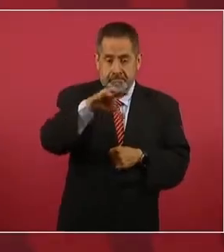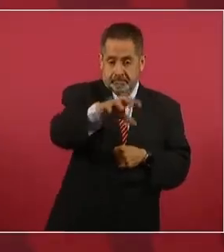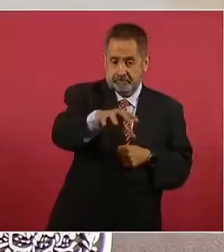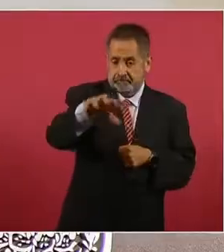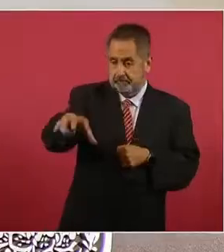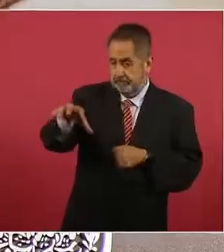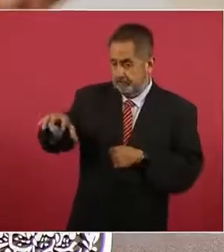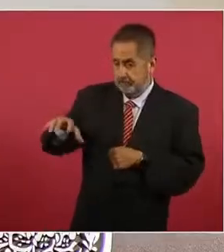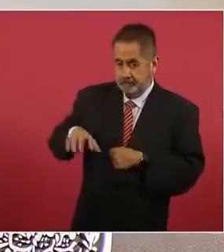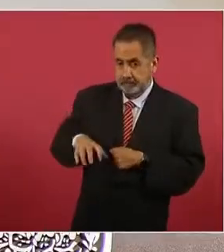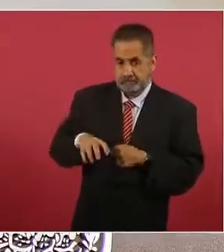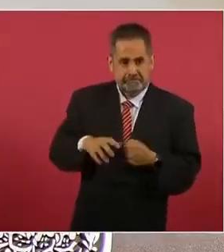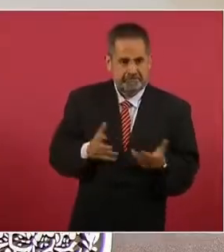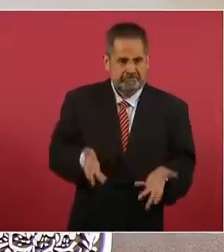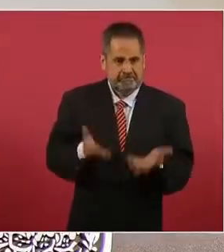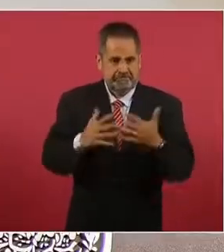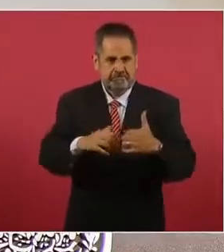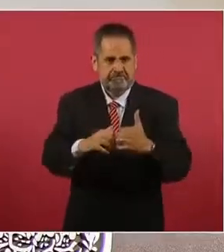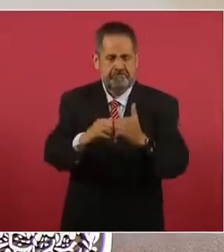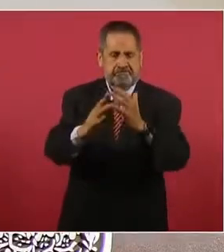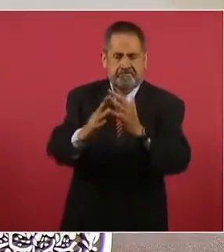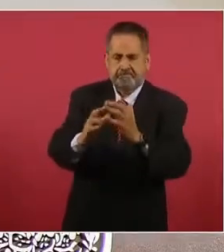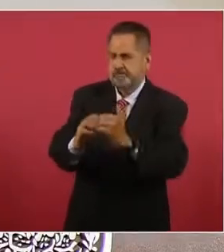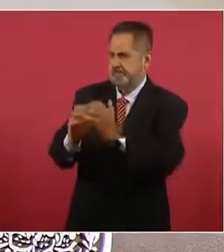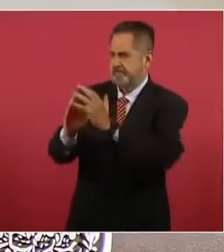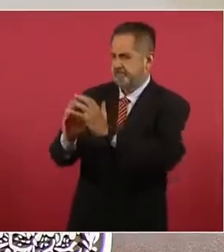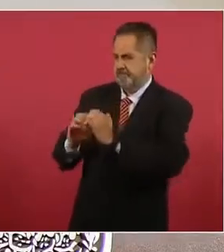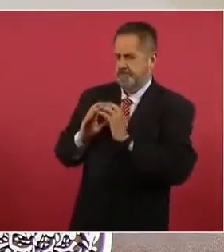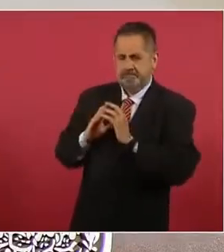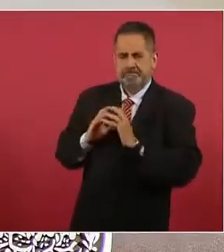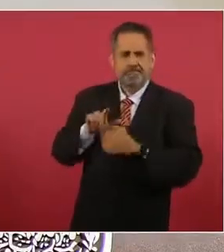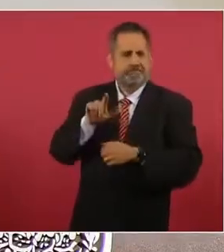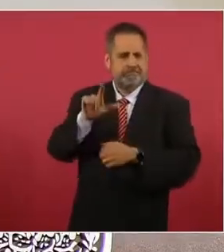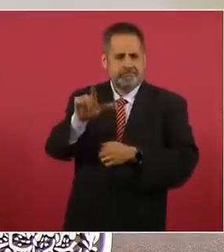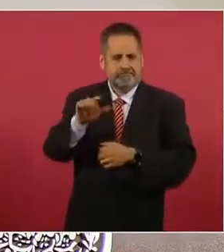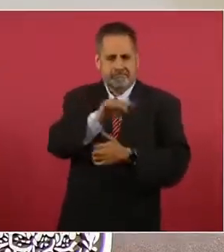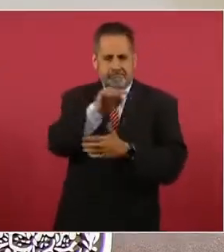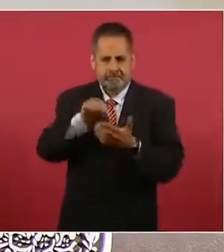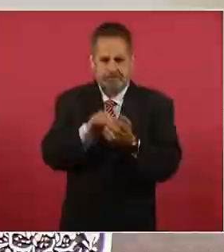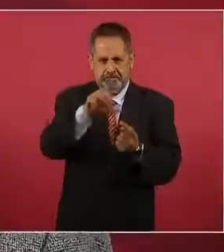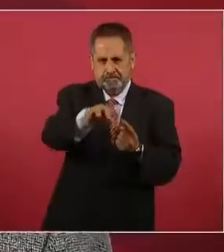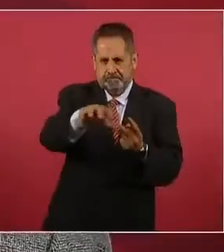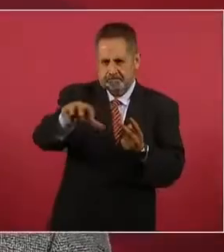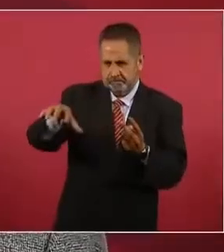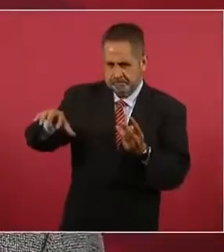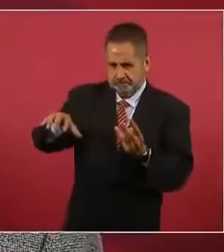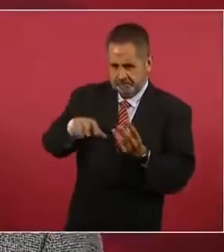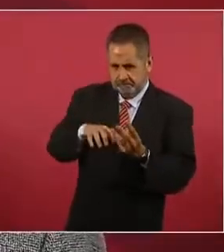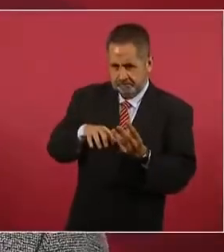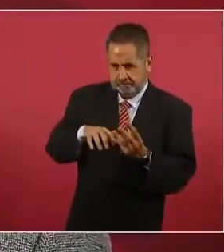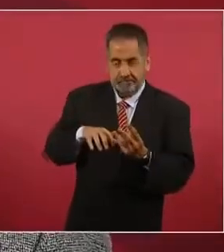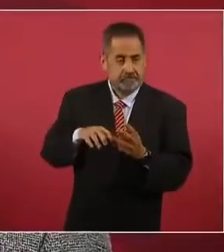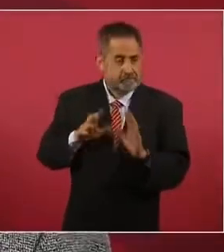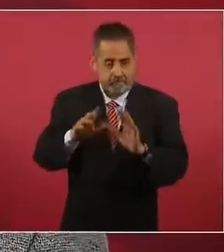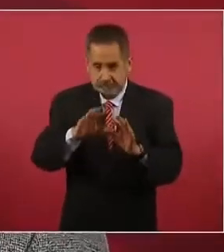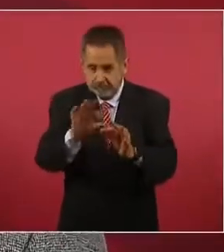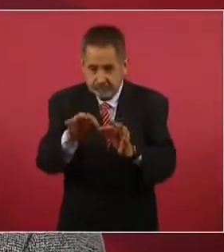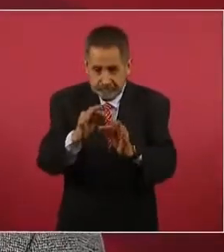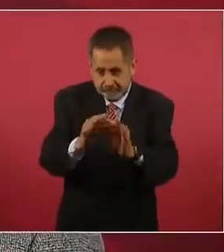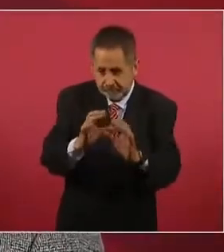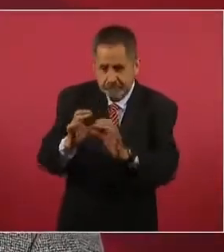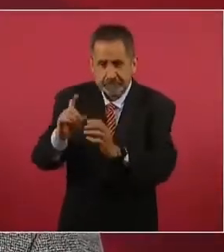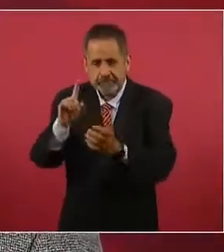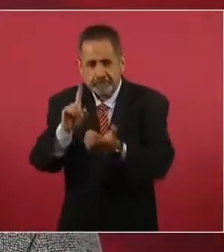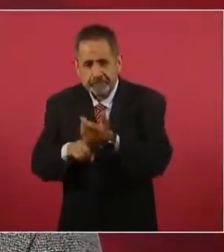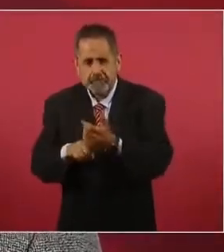proceso se levantaron después de preparar el sitio y demás. todos los equipos críticos, todos, estoy